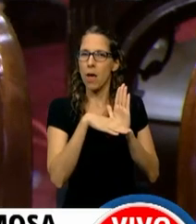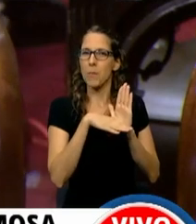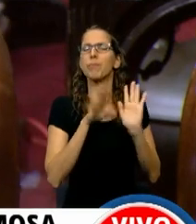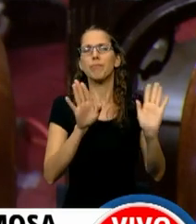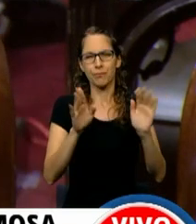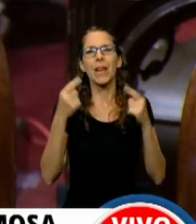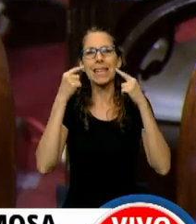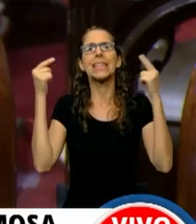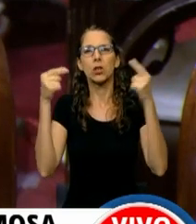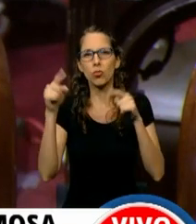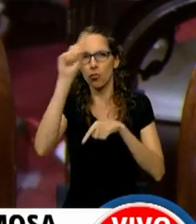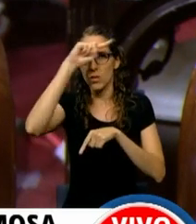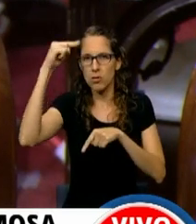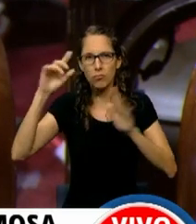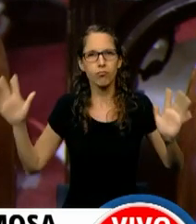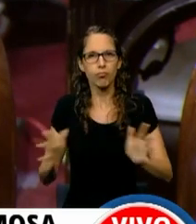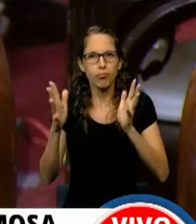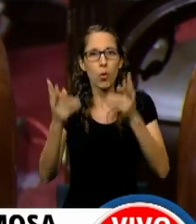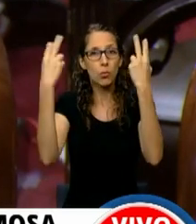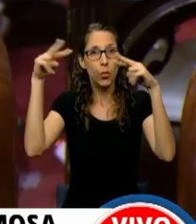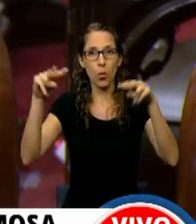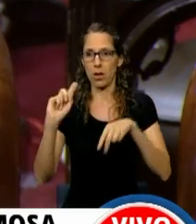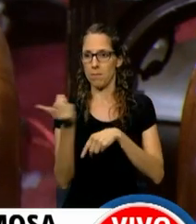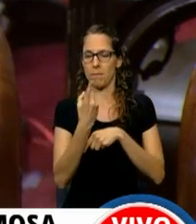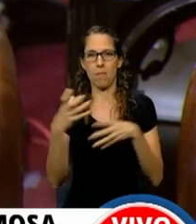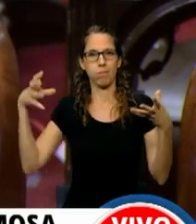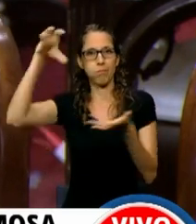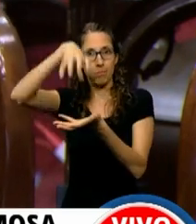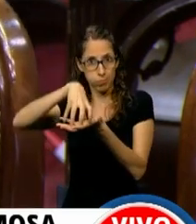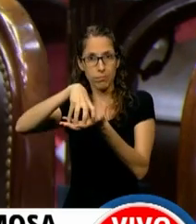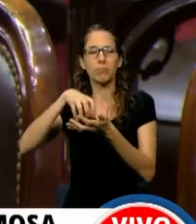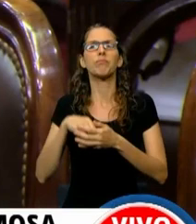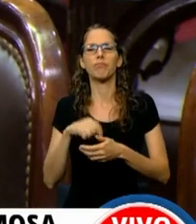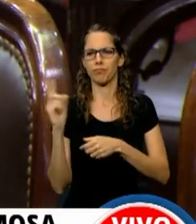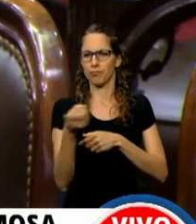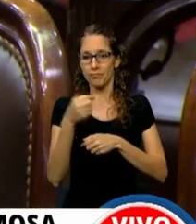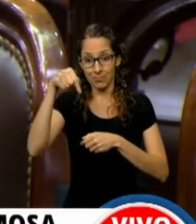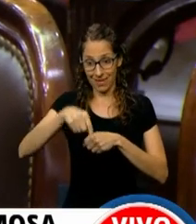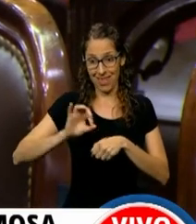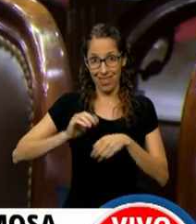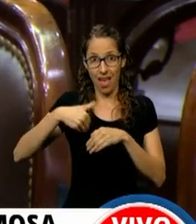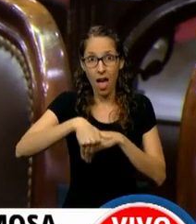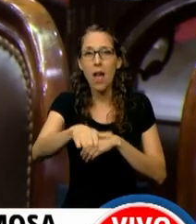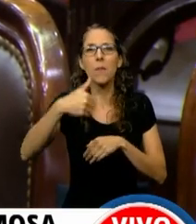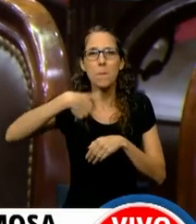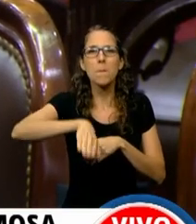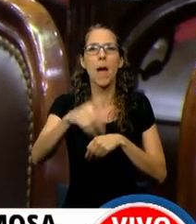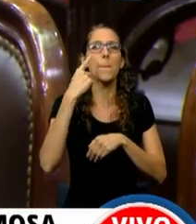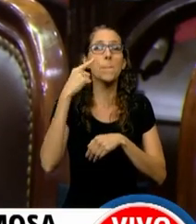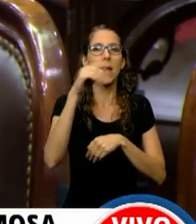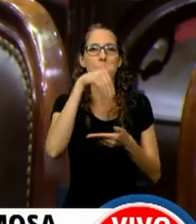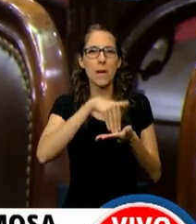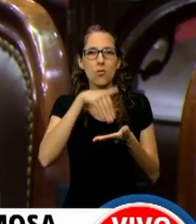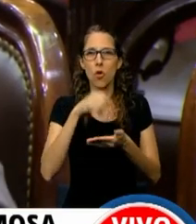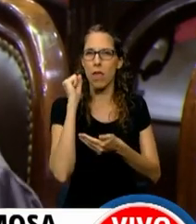desde el Instituto Nacional de Promoción Turística, el INPROTUR, se van a destinar este año 1.000 millones de